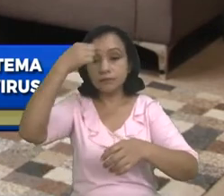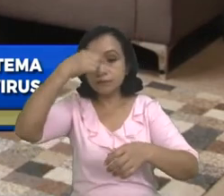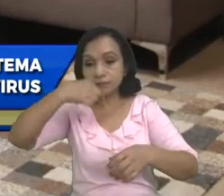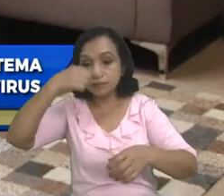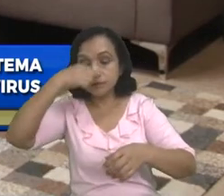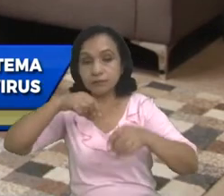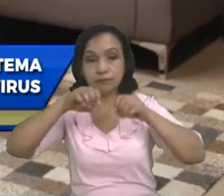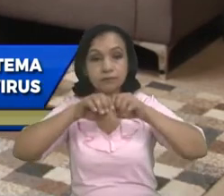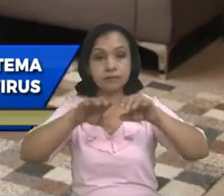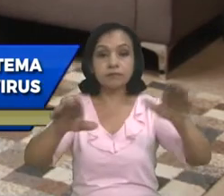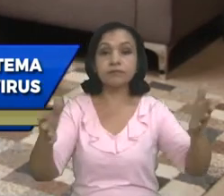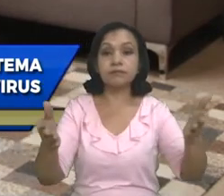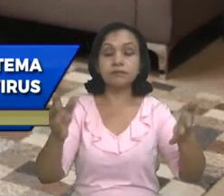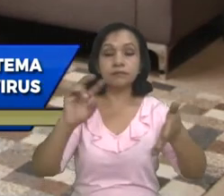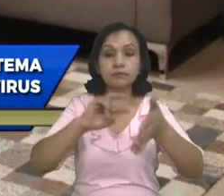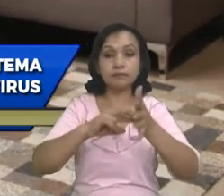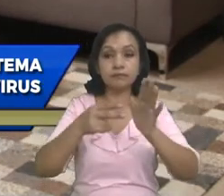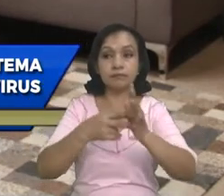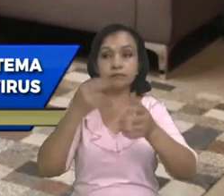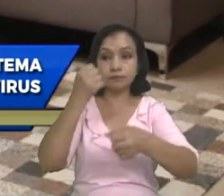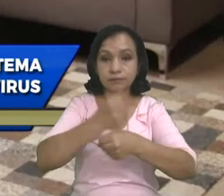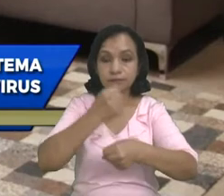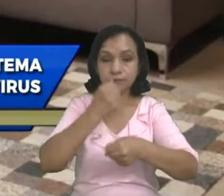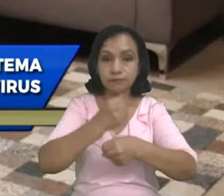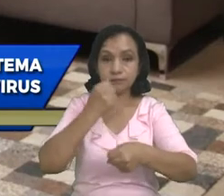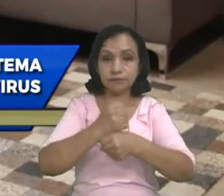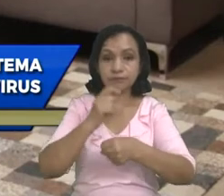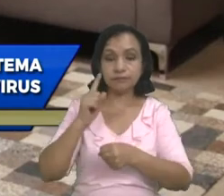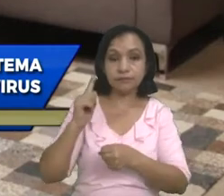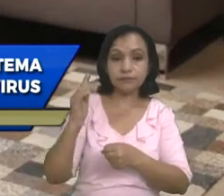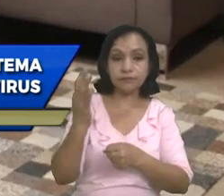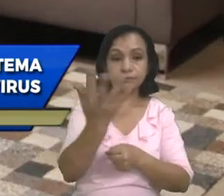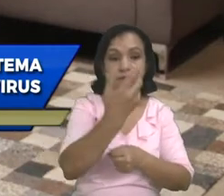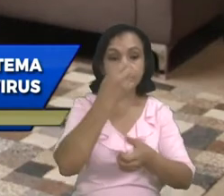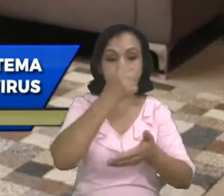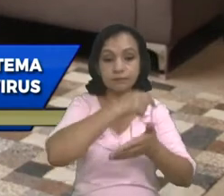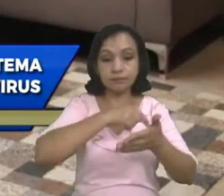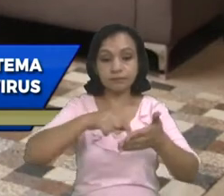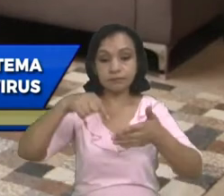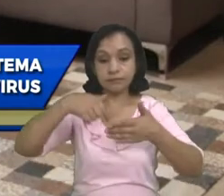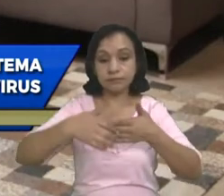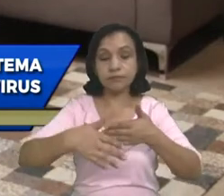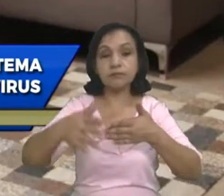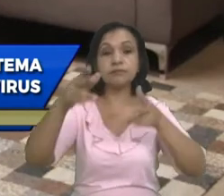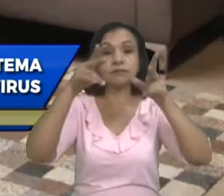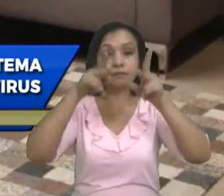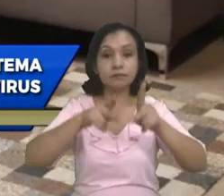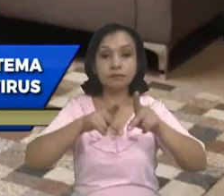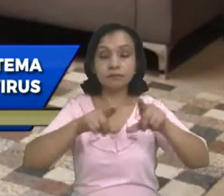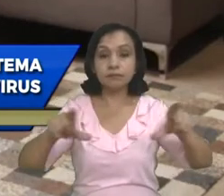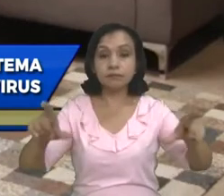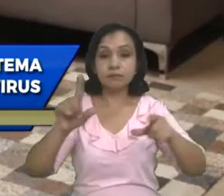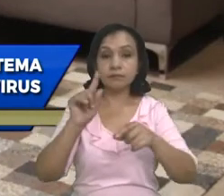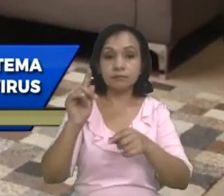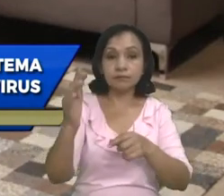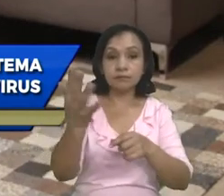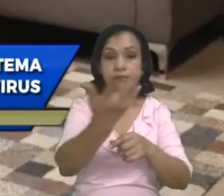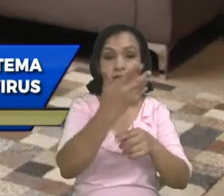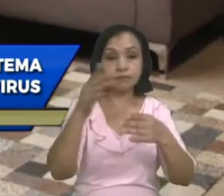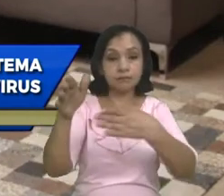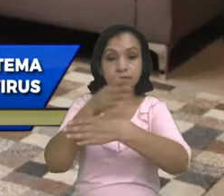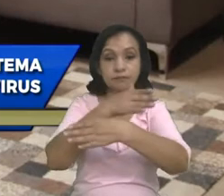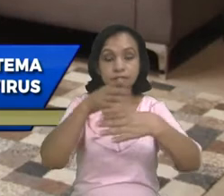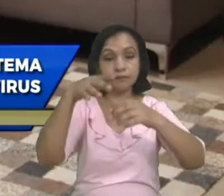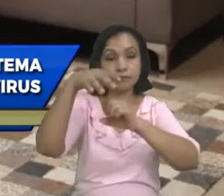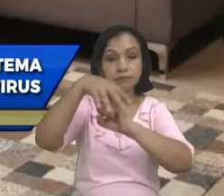y así que se ha estado trabajando se tiene toda esta semana para tener un plan articulado con todas estas comisiones en